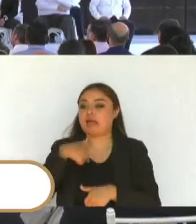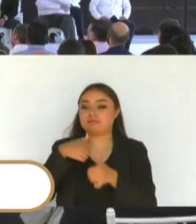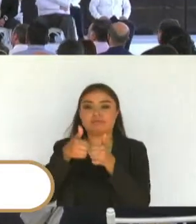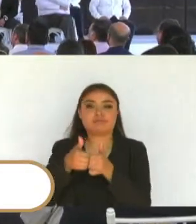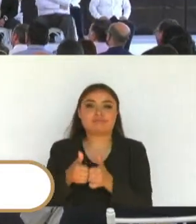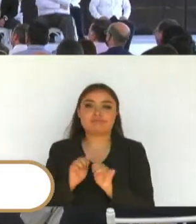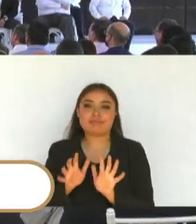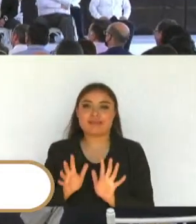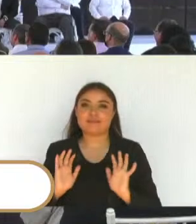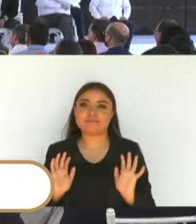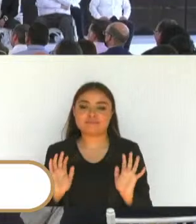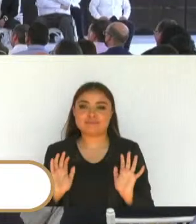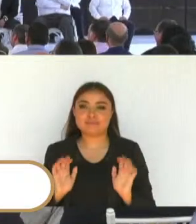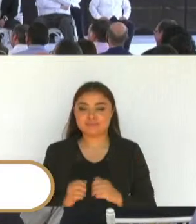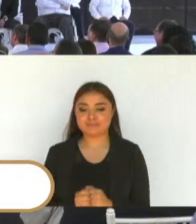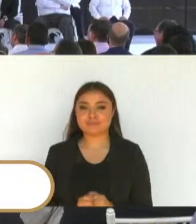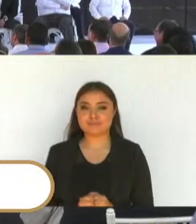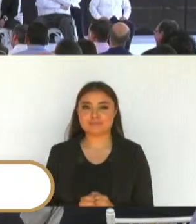instrucciones.